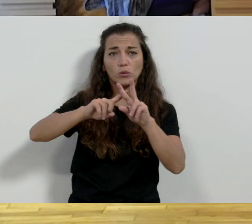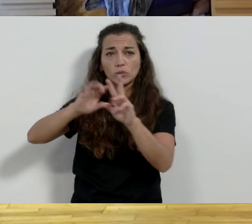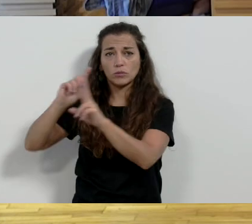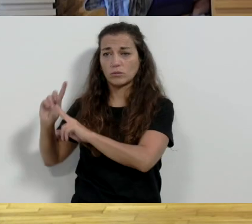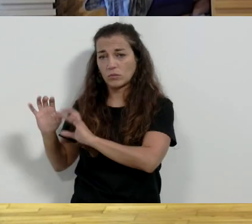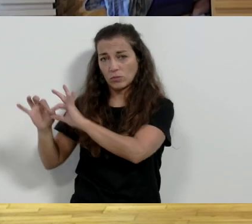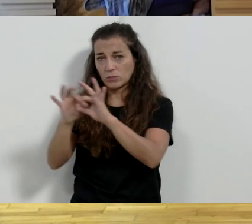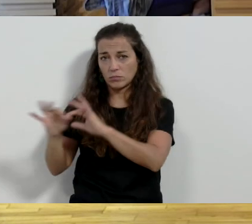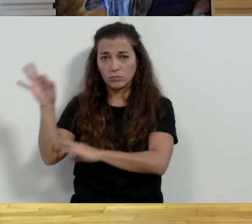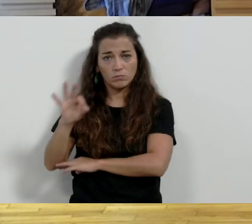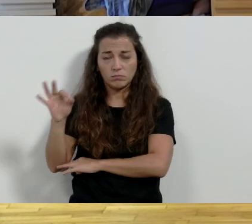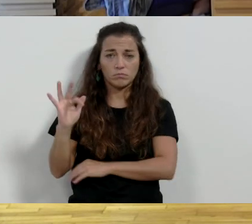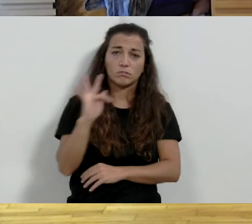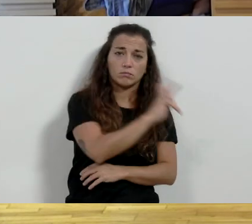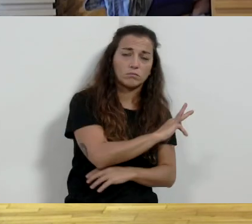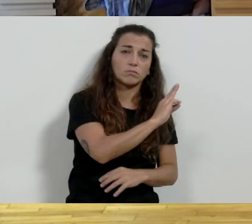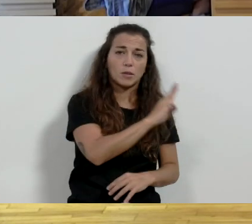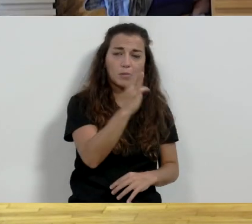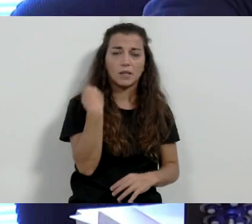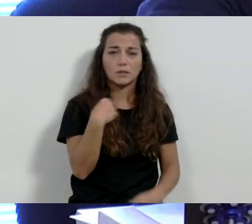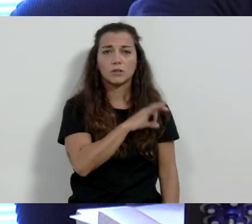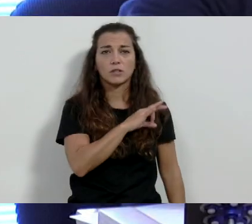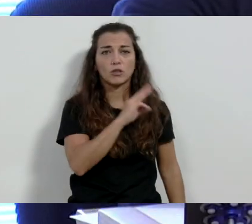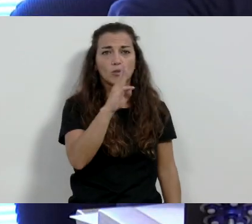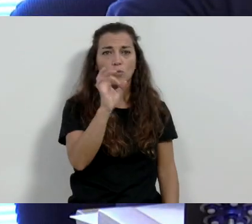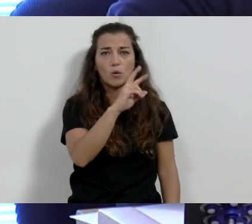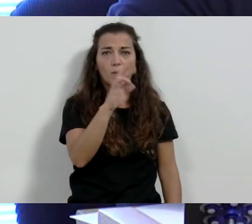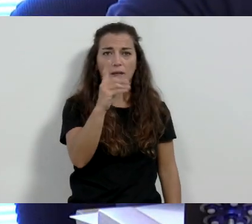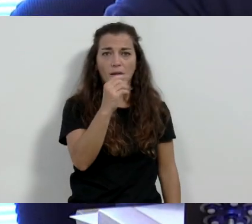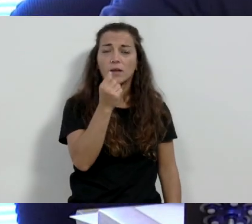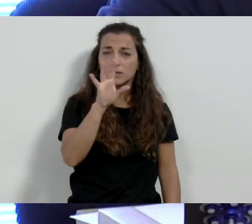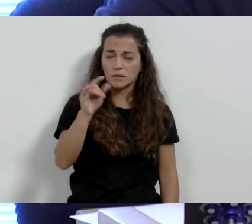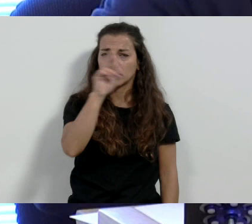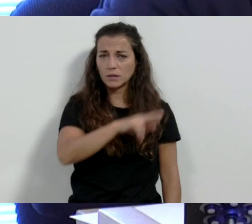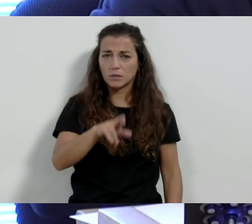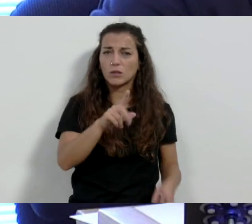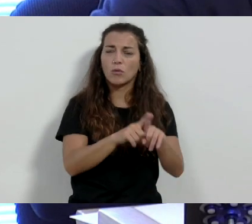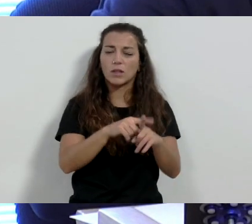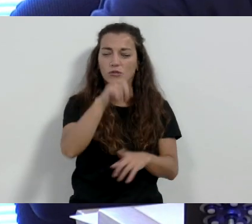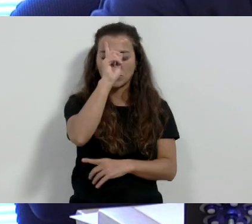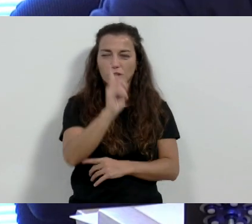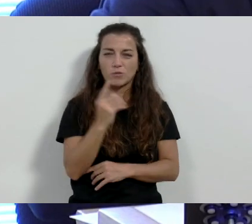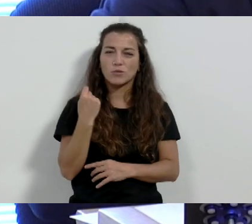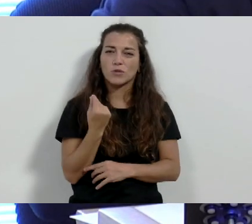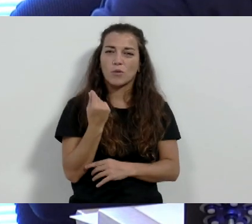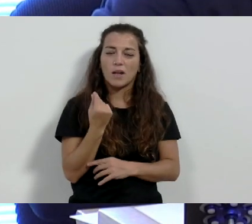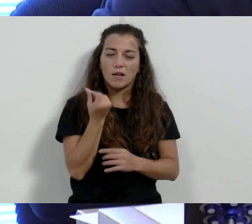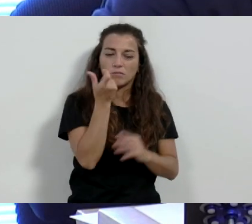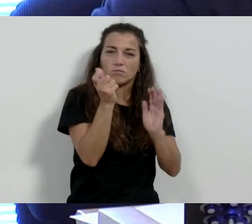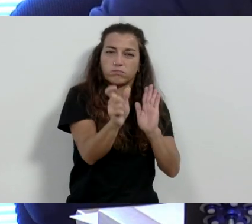su portavoz, el señor Poveda. Una pregunta, si insisto, no sabemos cuál era la cantidad inicial que tenía en el